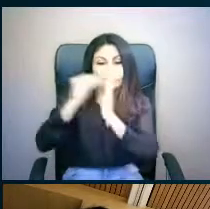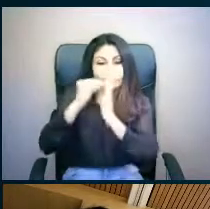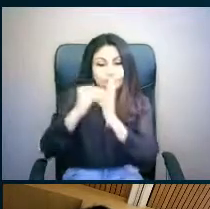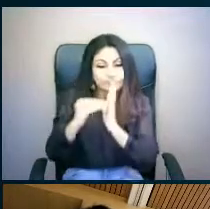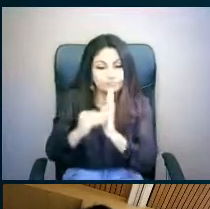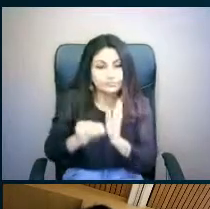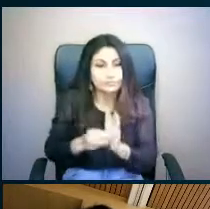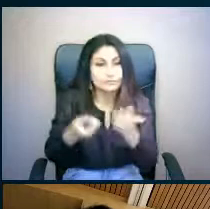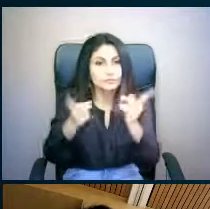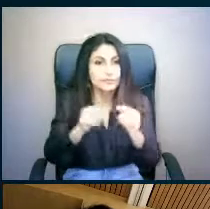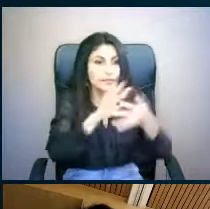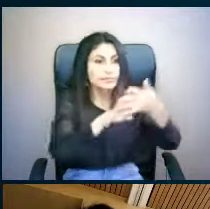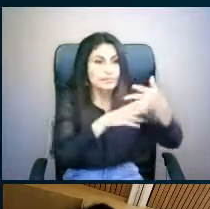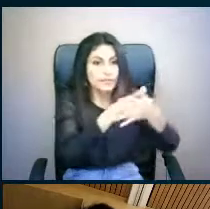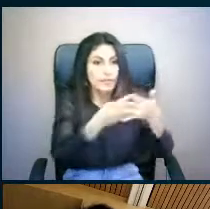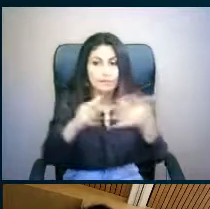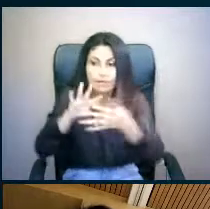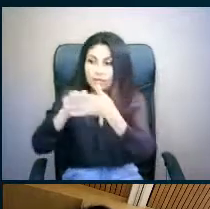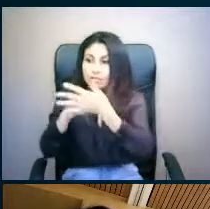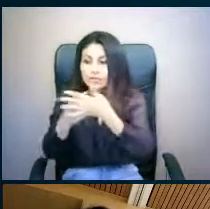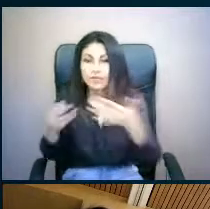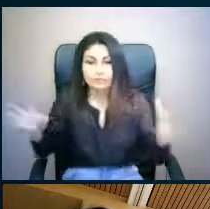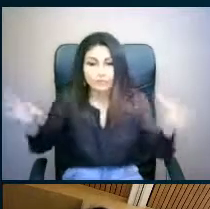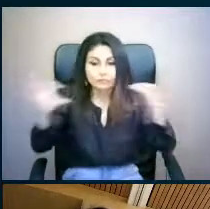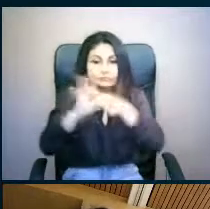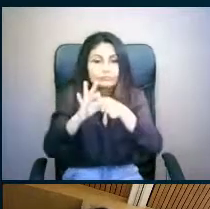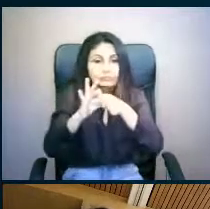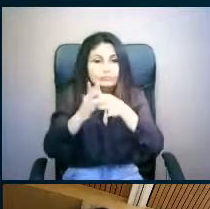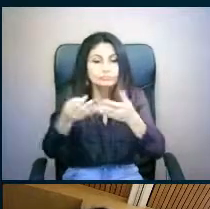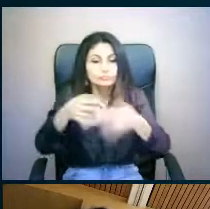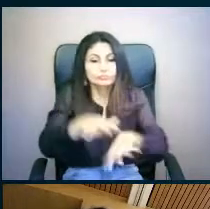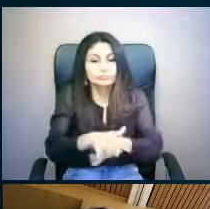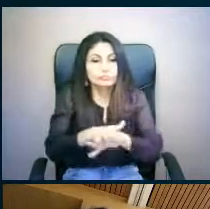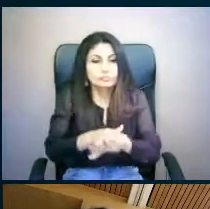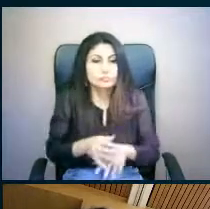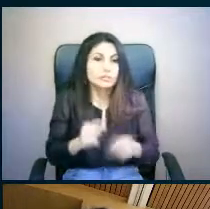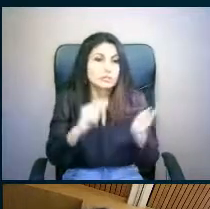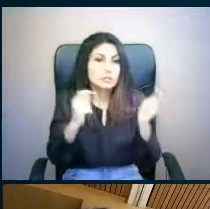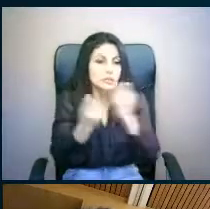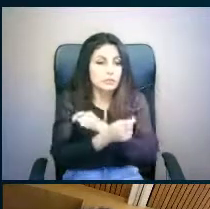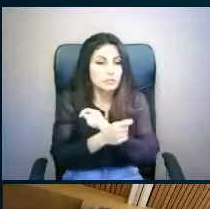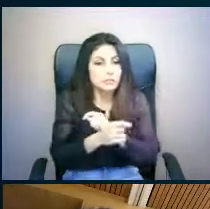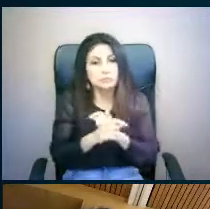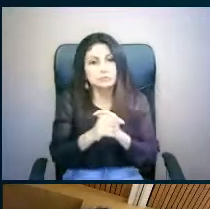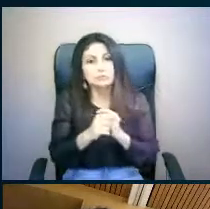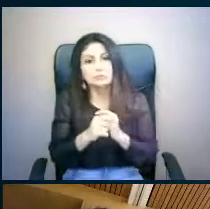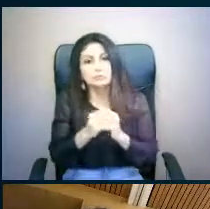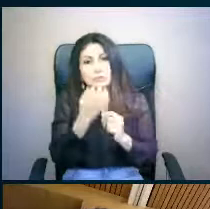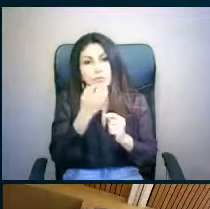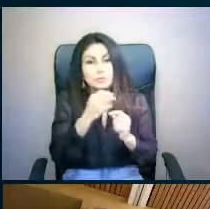uniremos algunas tablas y haremos unos cambios de unidades, entre otras cosas.